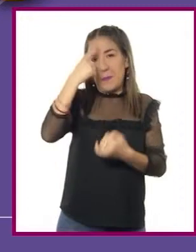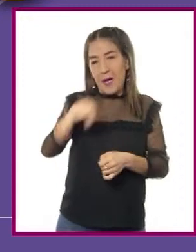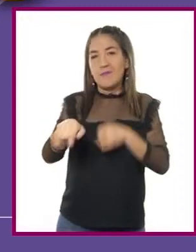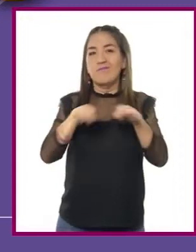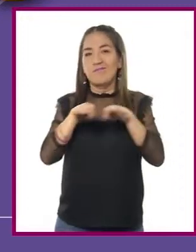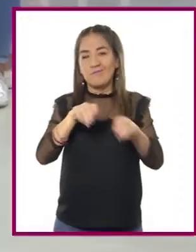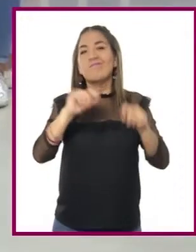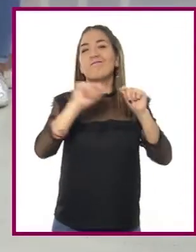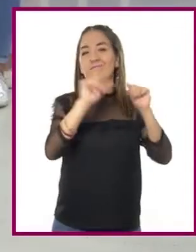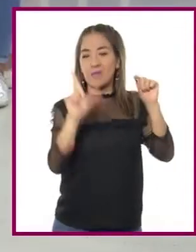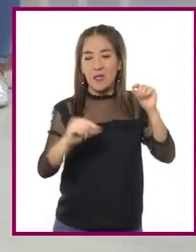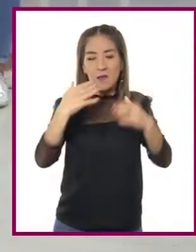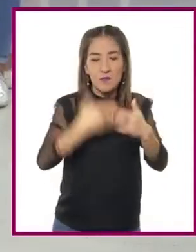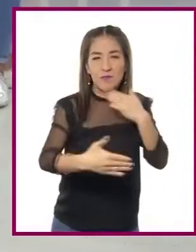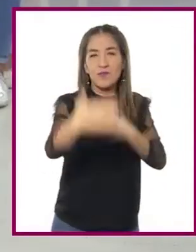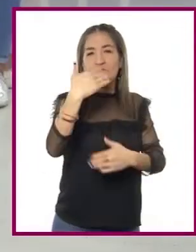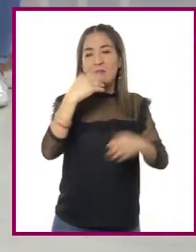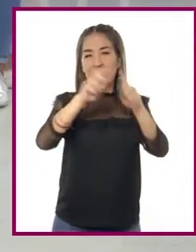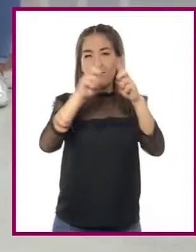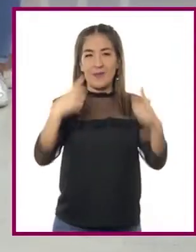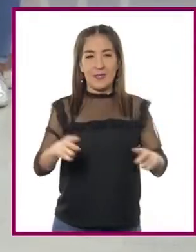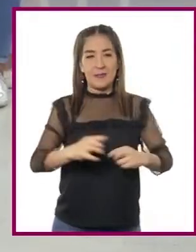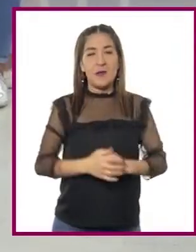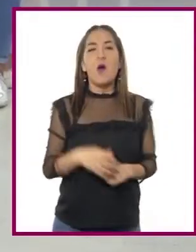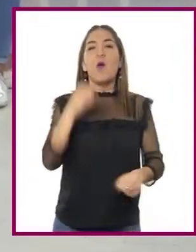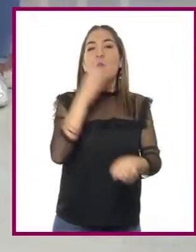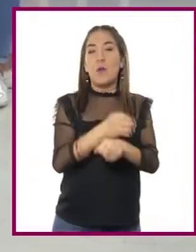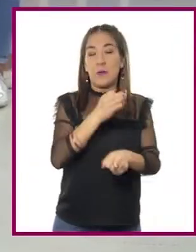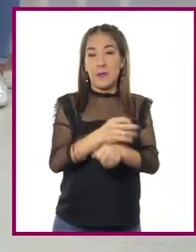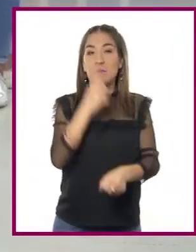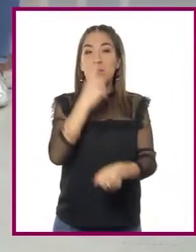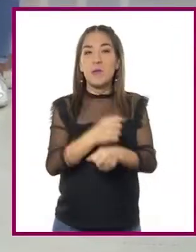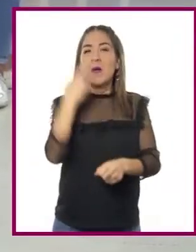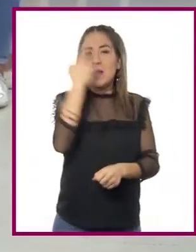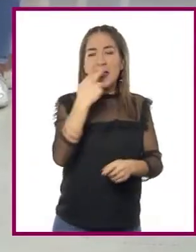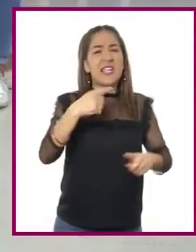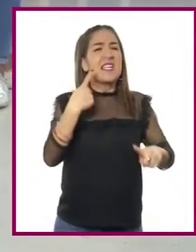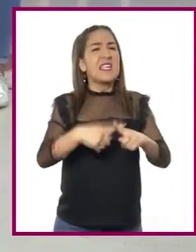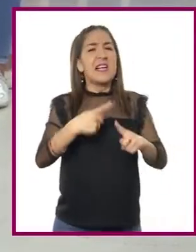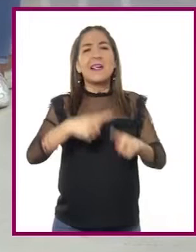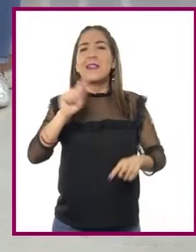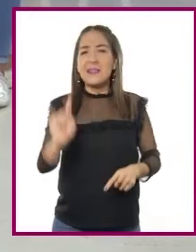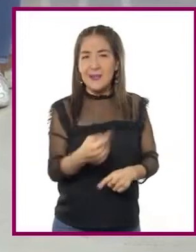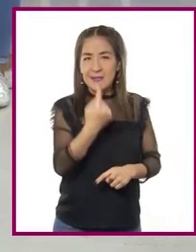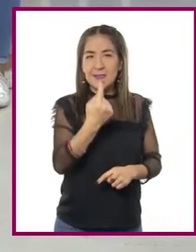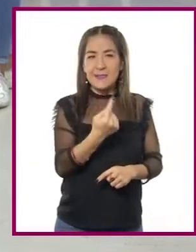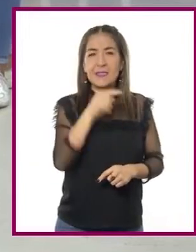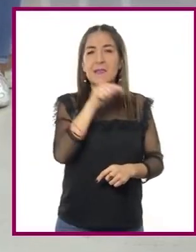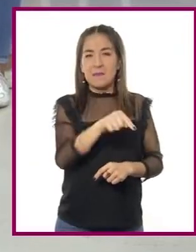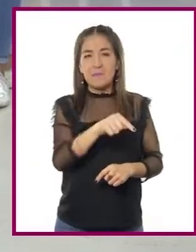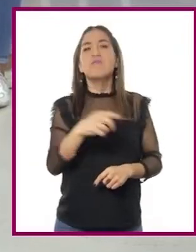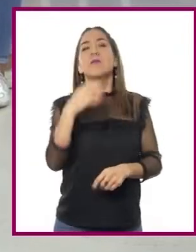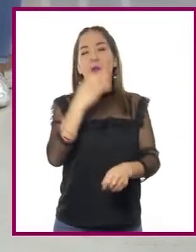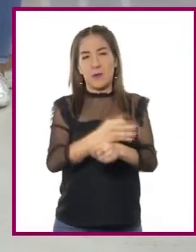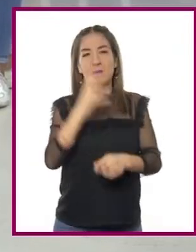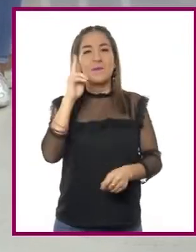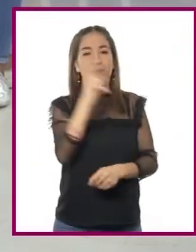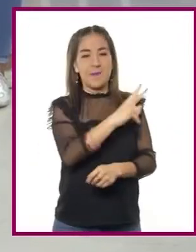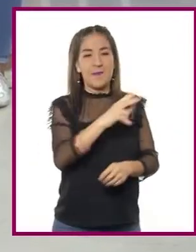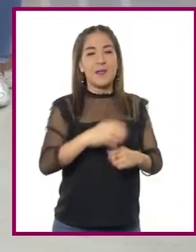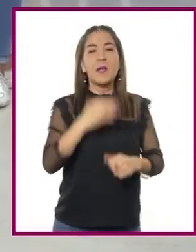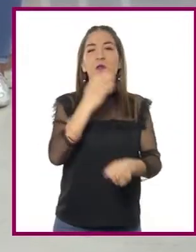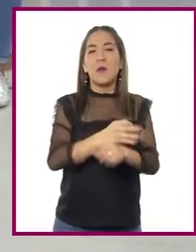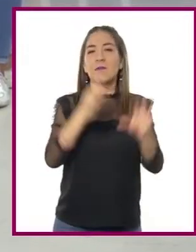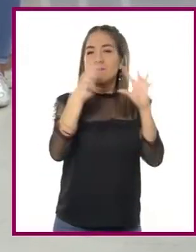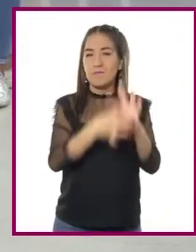del país. Así que revisemos primeramente quiénes son. Para ello, veamos y escuchemos la